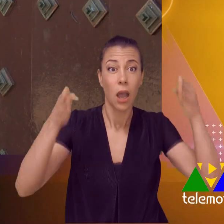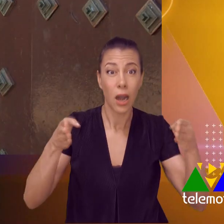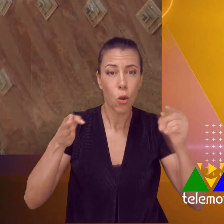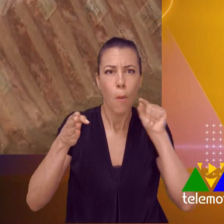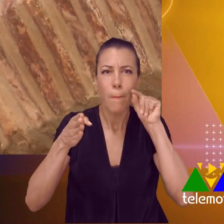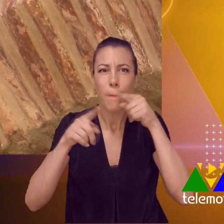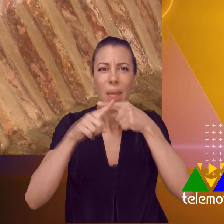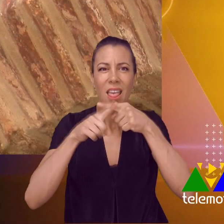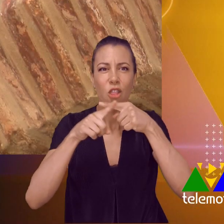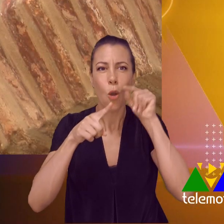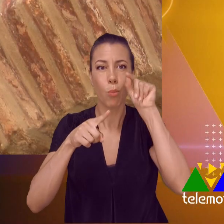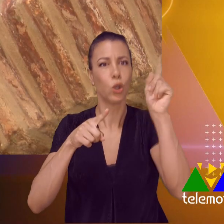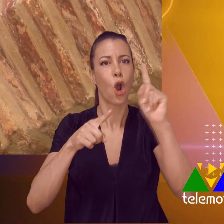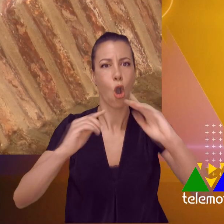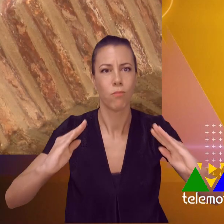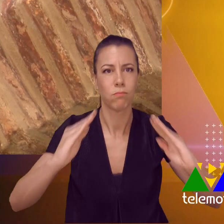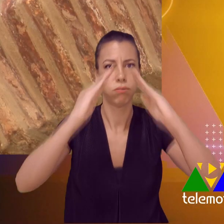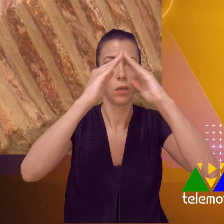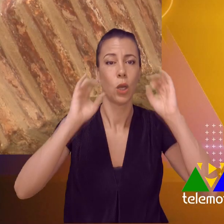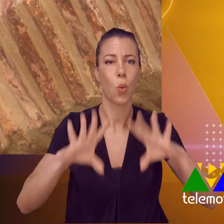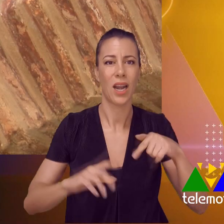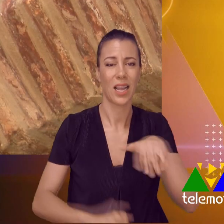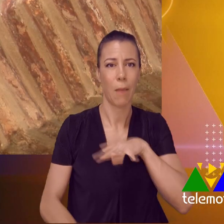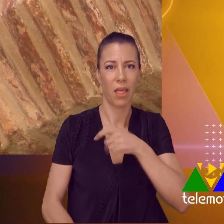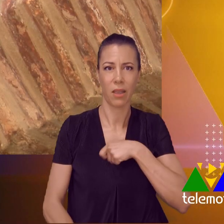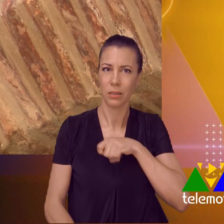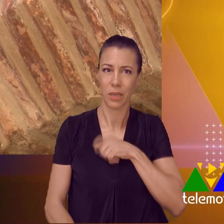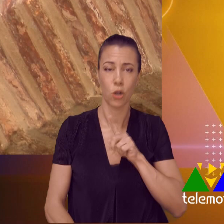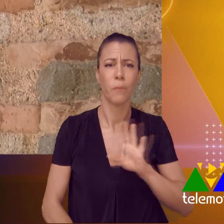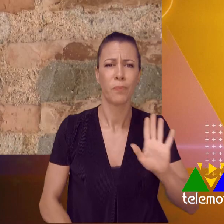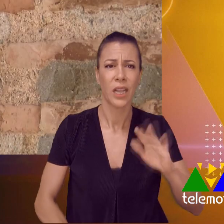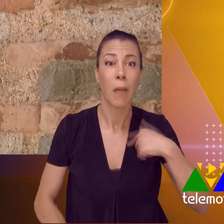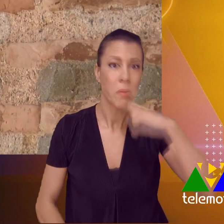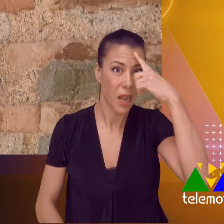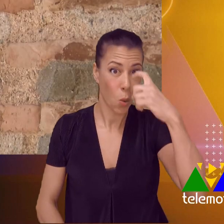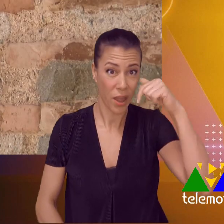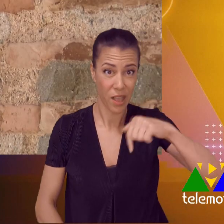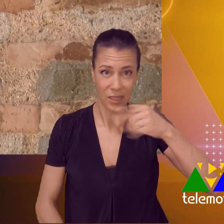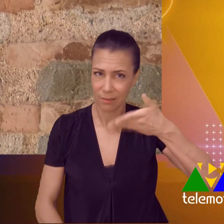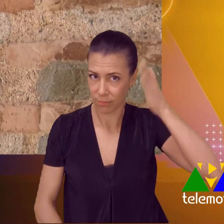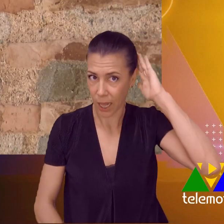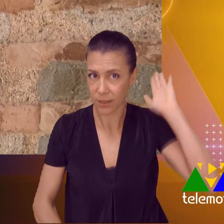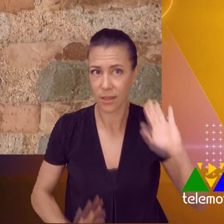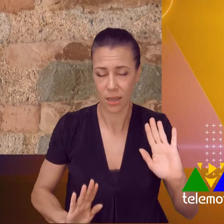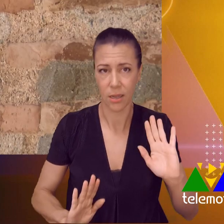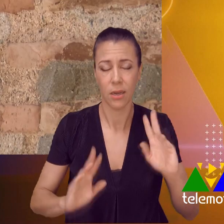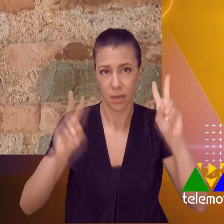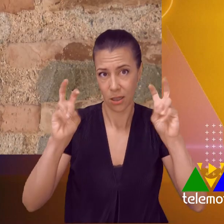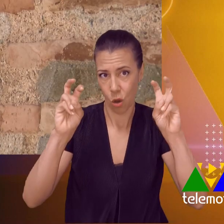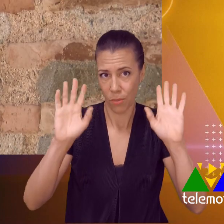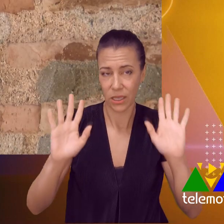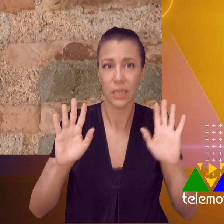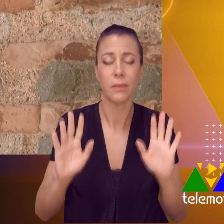apuntado como está en la Plaza de España. A mí personalmente me recuerda esta parte trasera, vamos a decir, entre comillas,